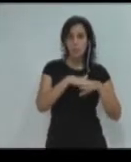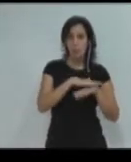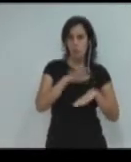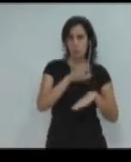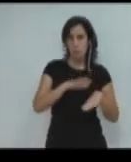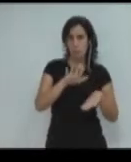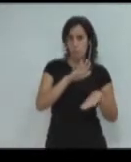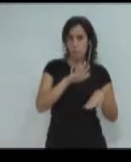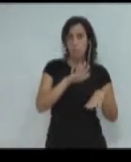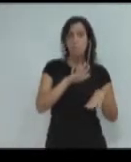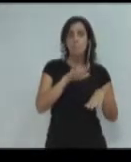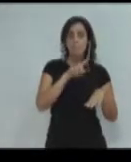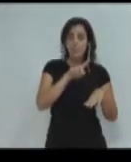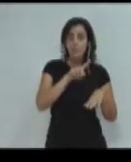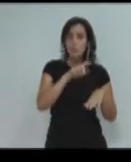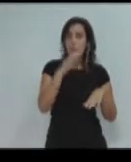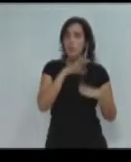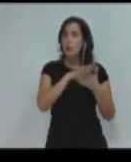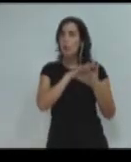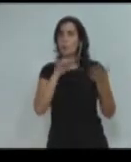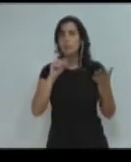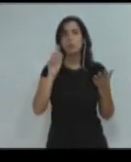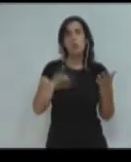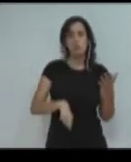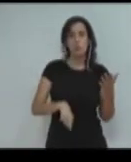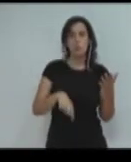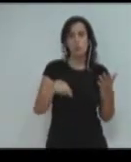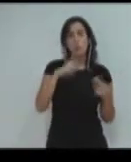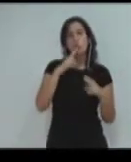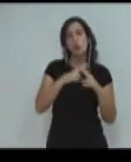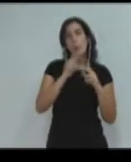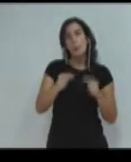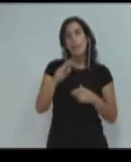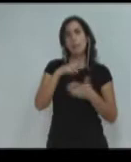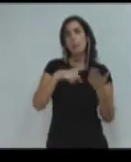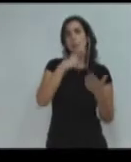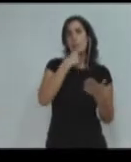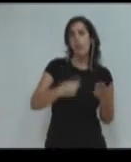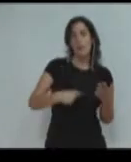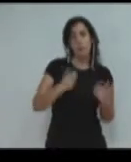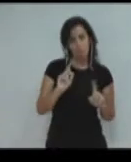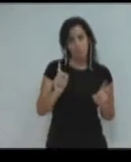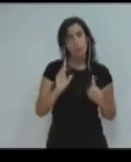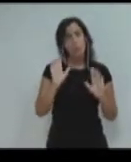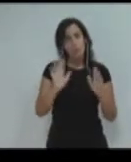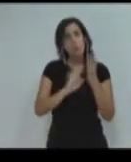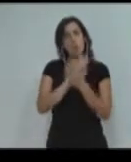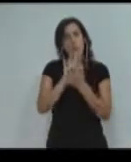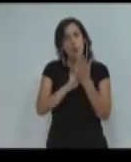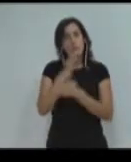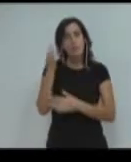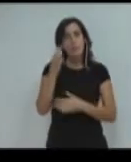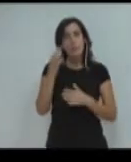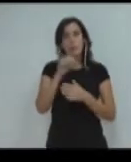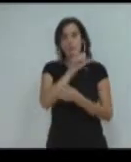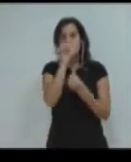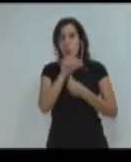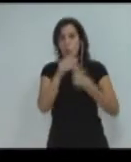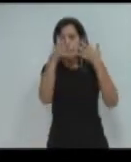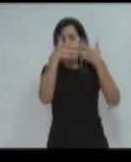organismos estatales, tienen que ser comprensibles. Ellos no lo denominan lectura fácil, pero sí que es cierto que hablan de formatos